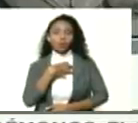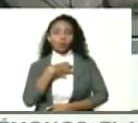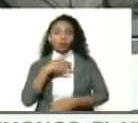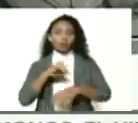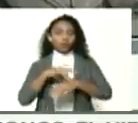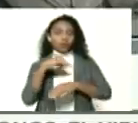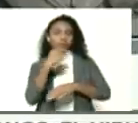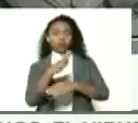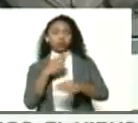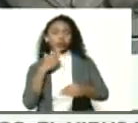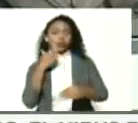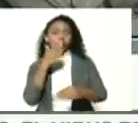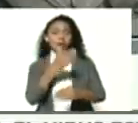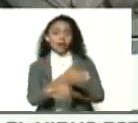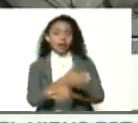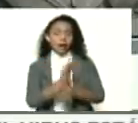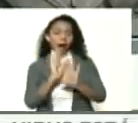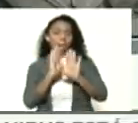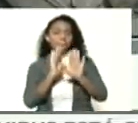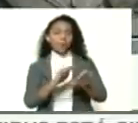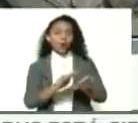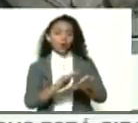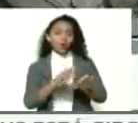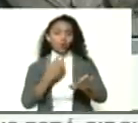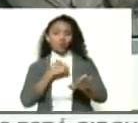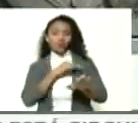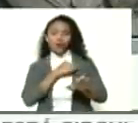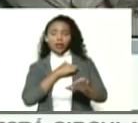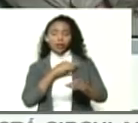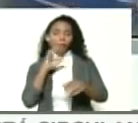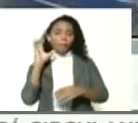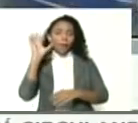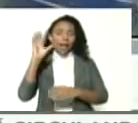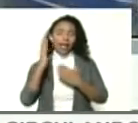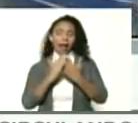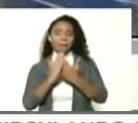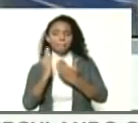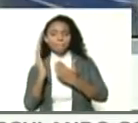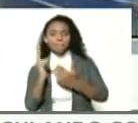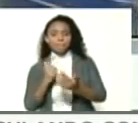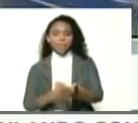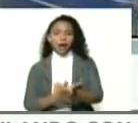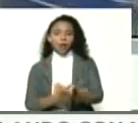dejar de ir a apoyar a nuestro país hermano.